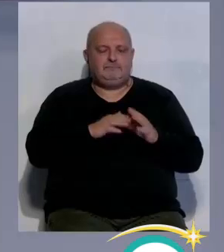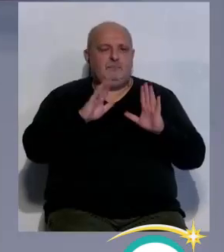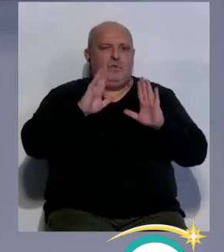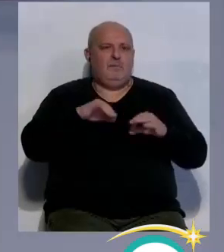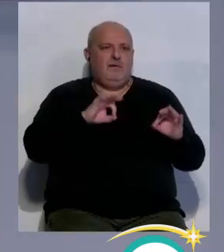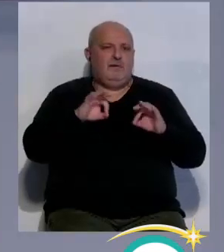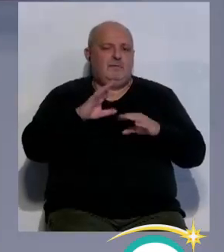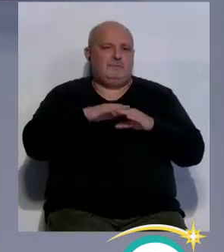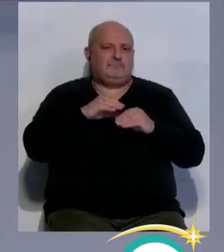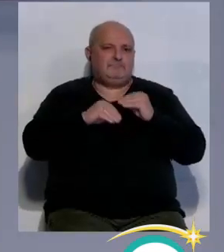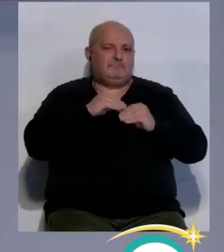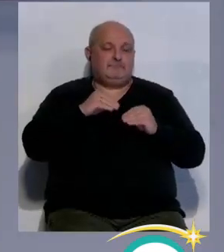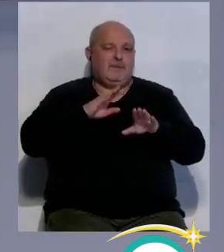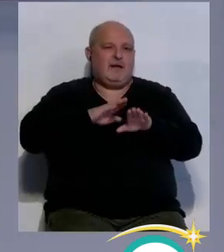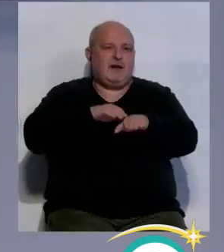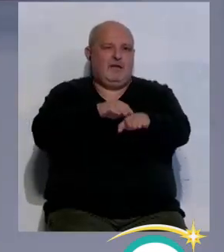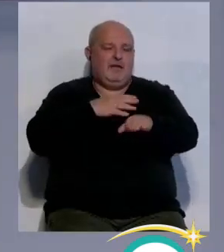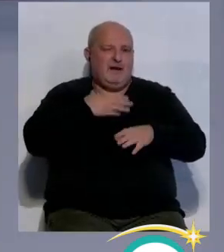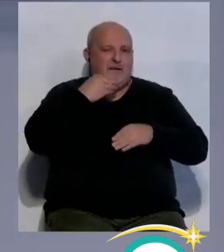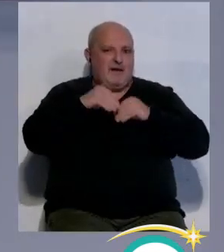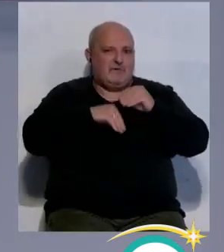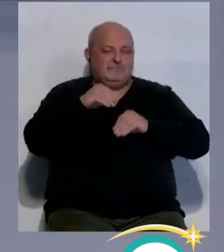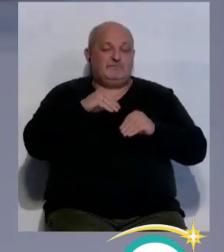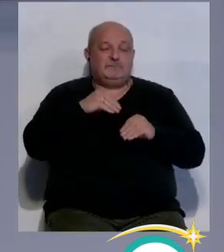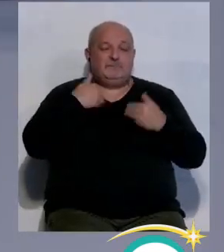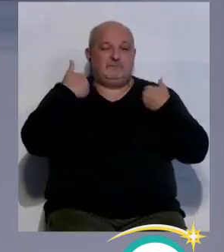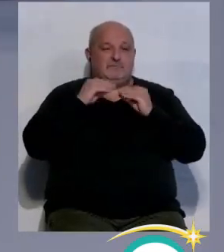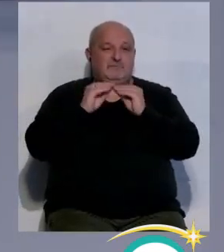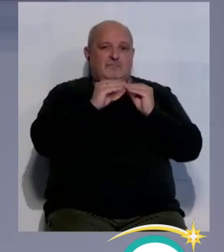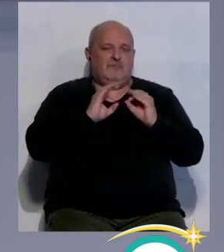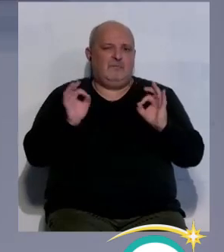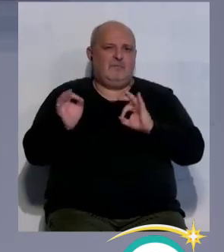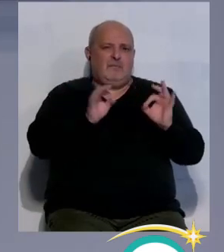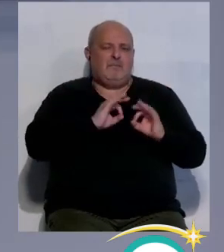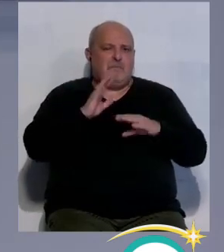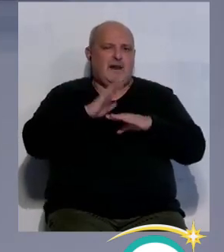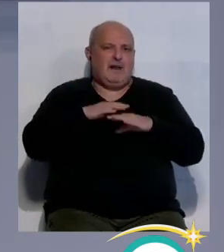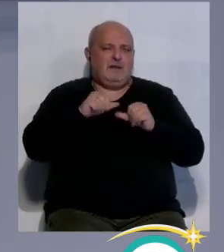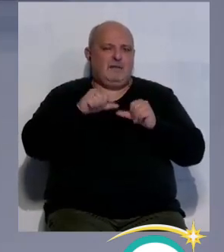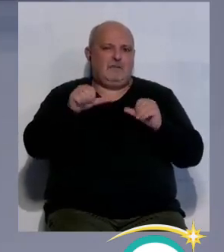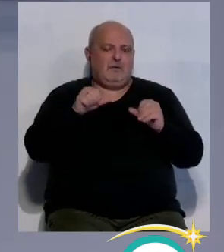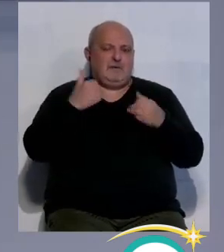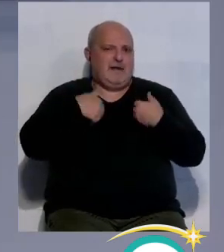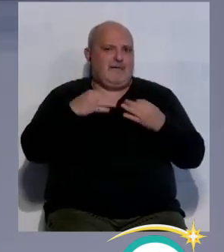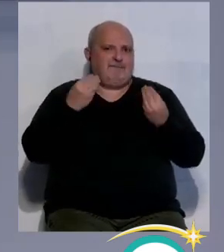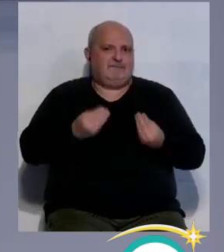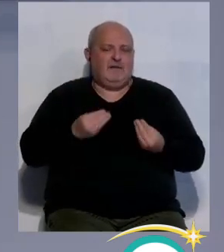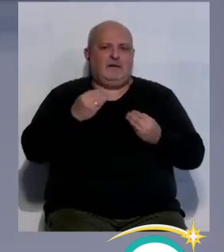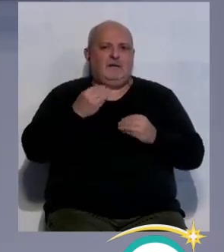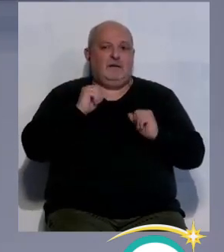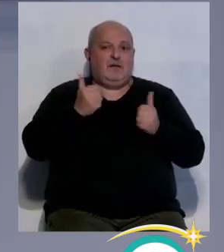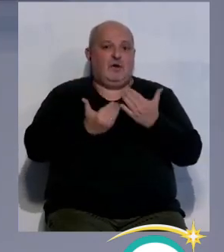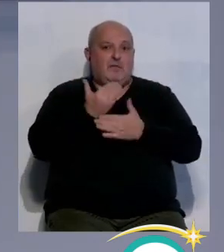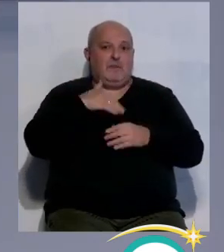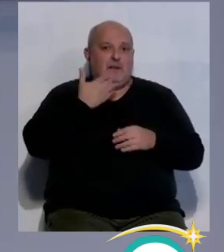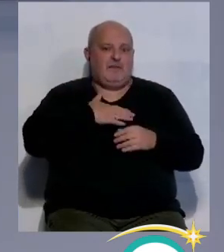Últimos preparativos de las carrozas de los Reyes Magos. Los operarios trabajan a destajo para tener todo listo de cara a la